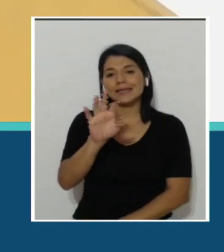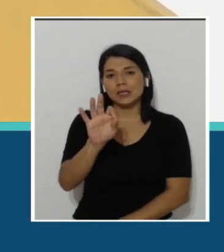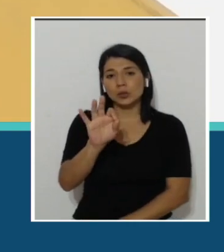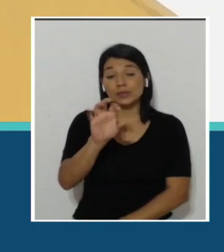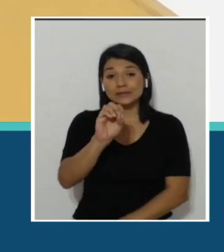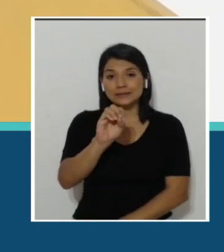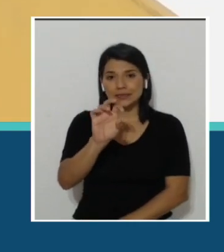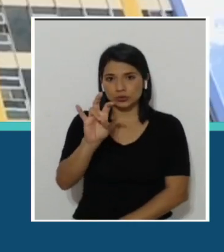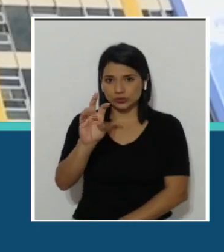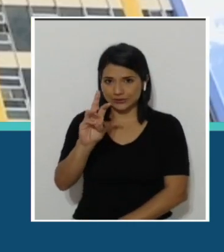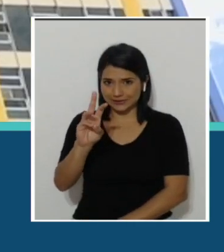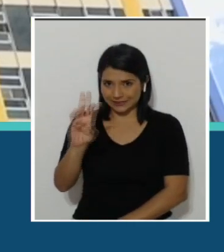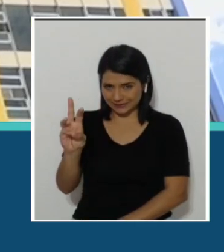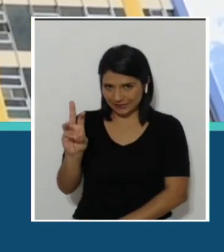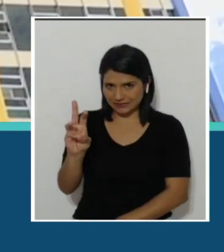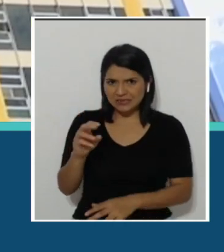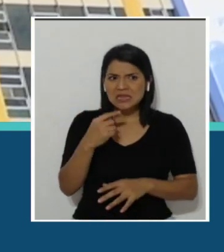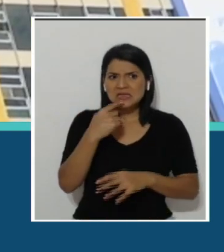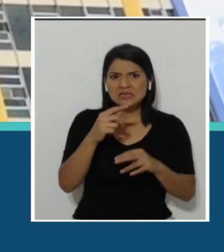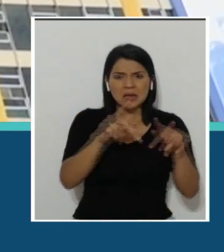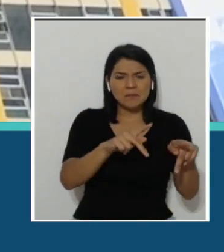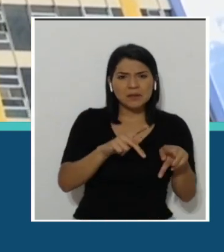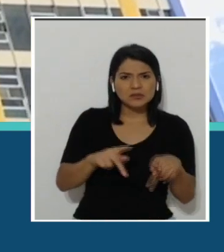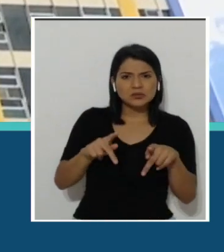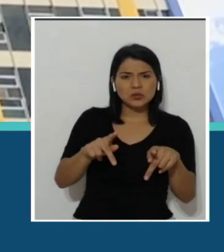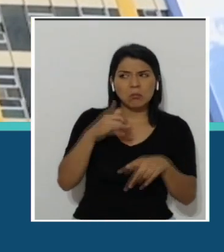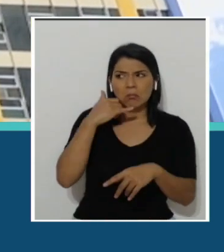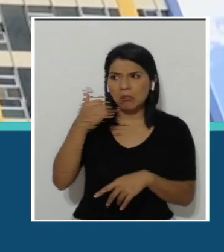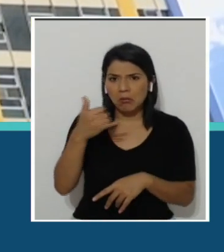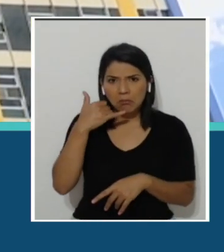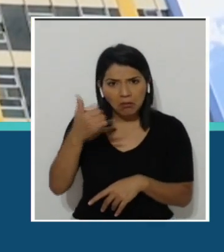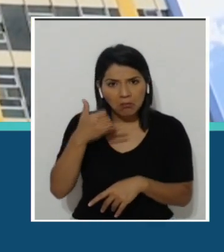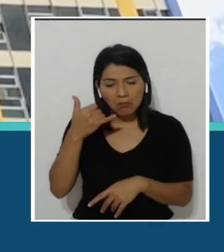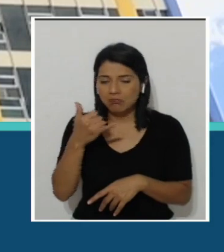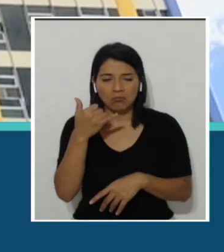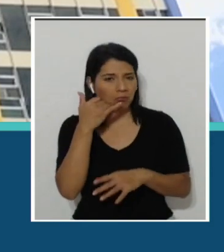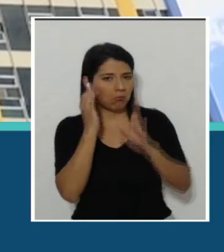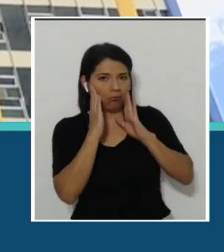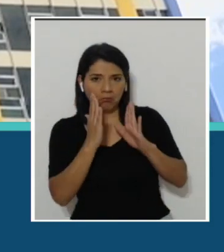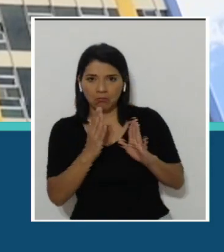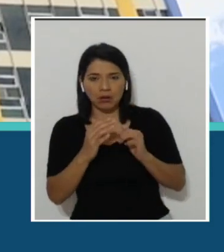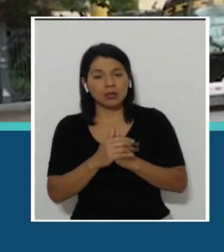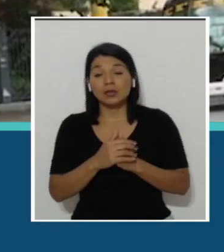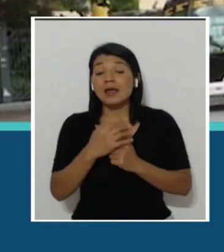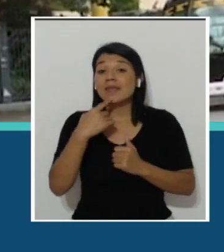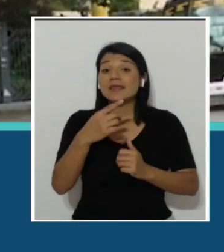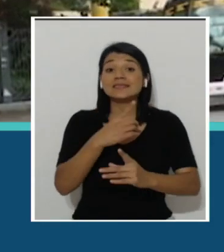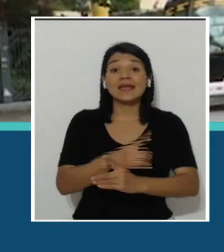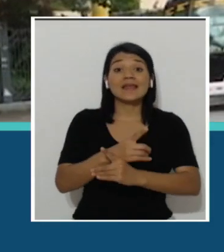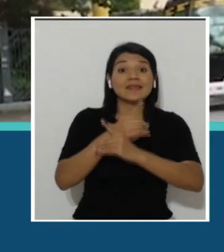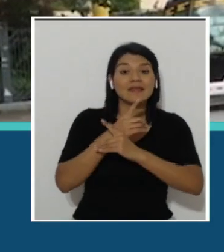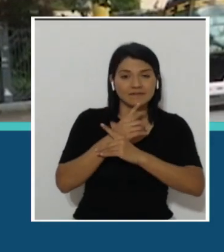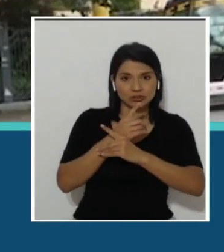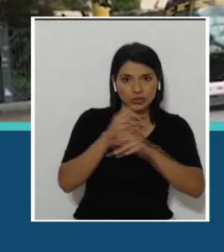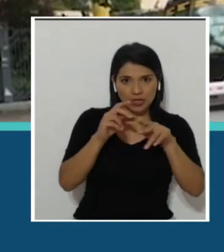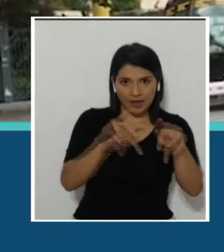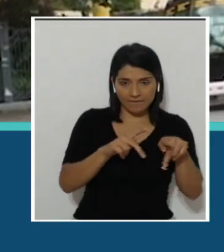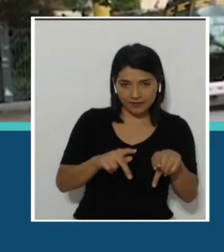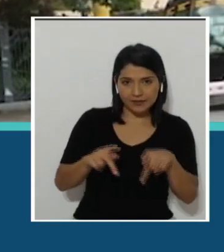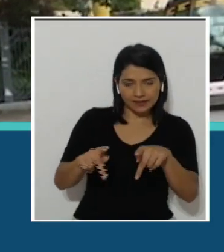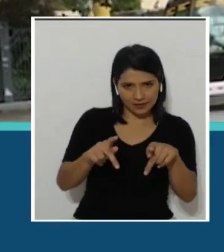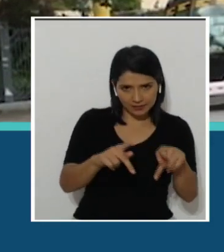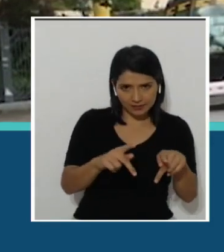2539-0766, las personas han manifestado que en dicho número no se les atiende. La Defensoría de los Habitantes obtuvo información de que en